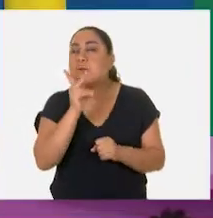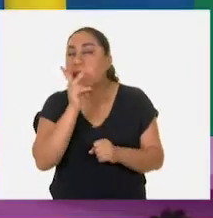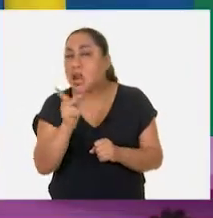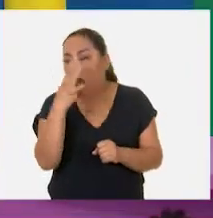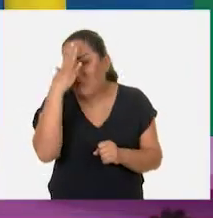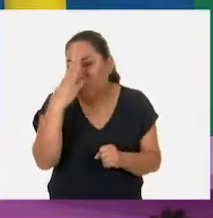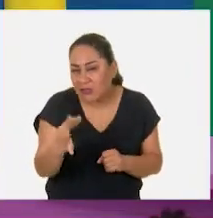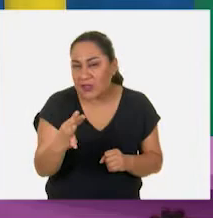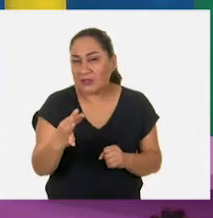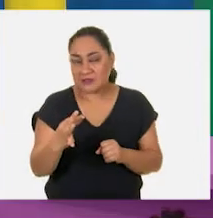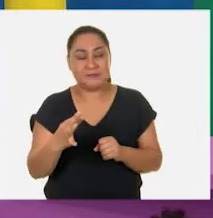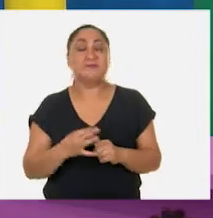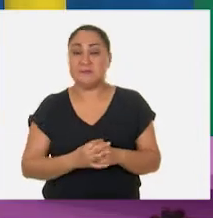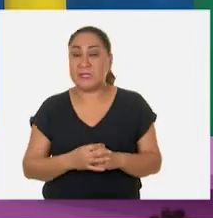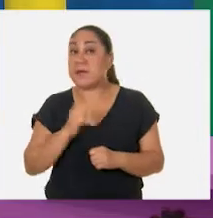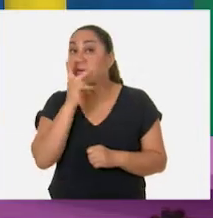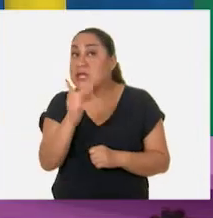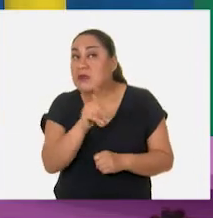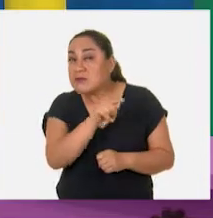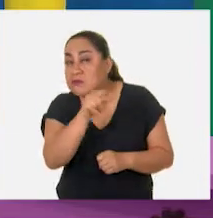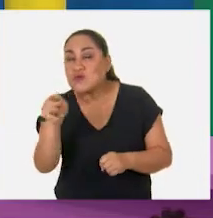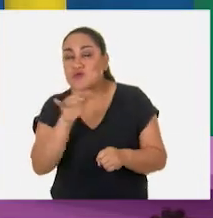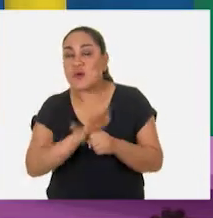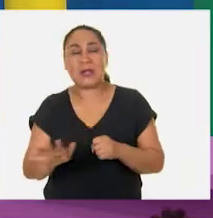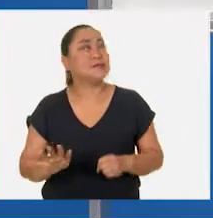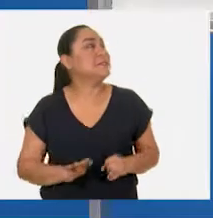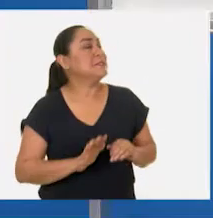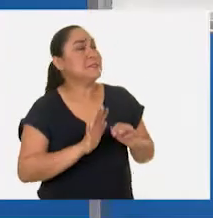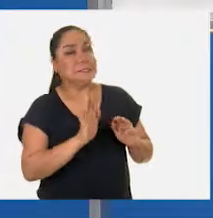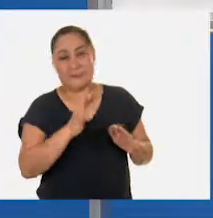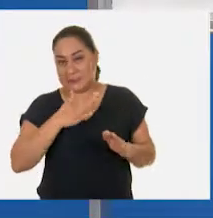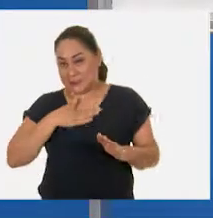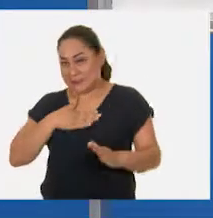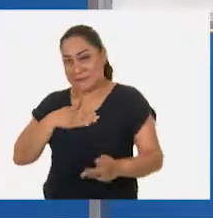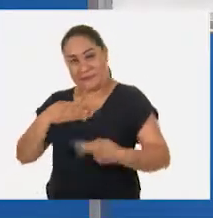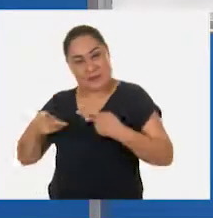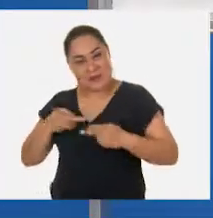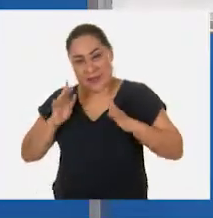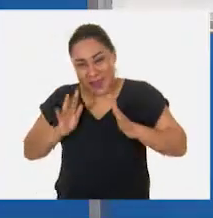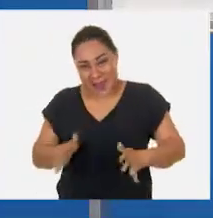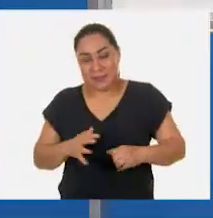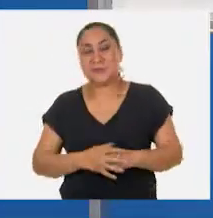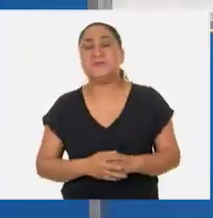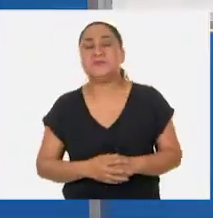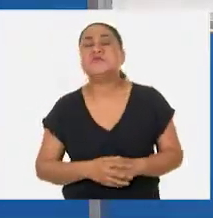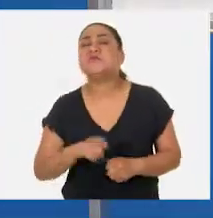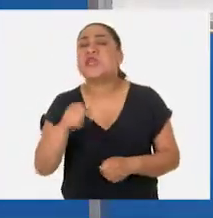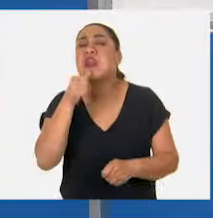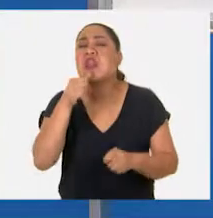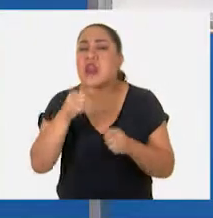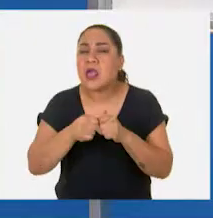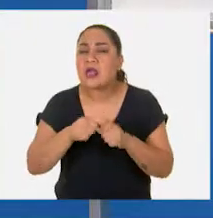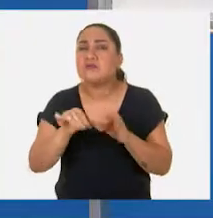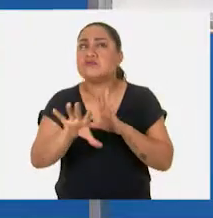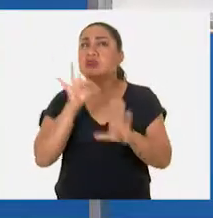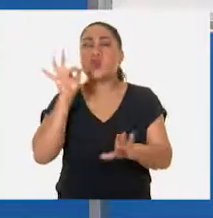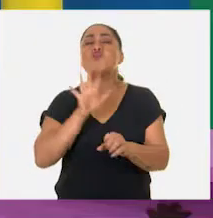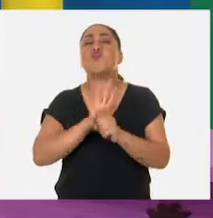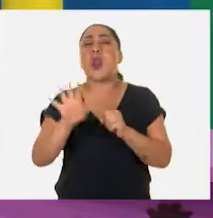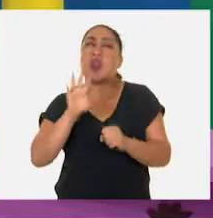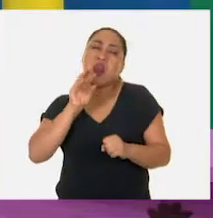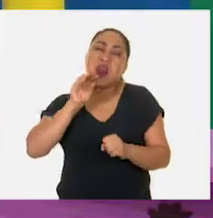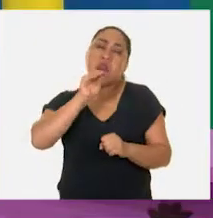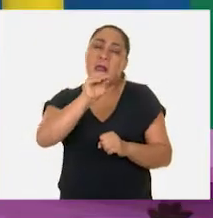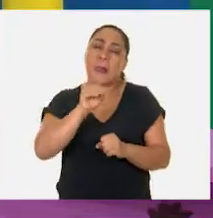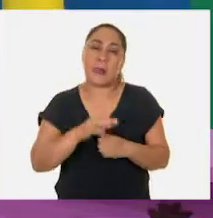palabra. Estoy preparado para empezar, maestra. Bien, vamos a empezar. A ver, ¿qué letra escoges para empezar?